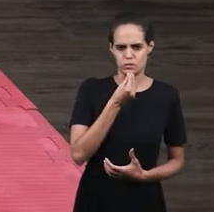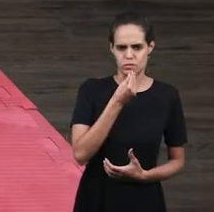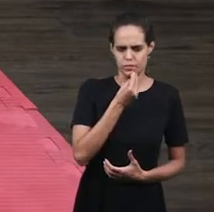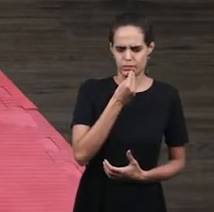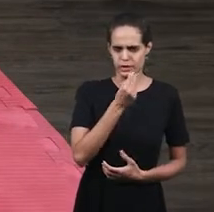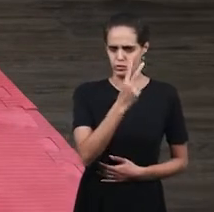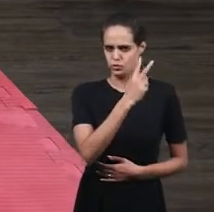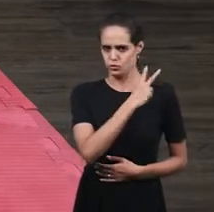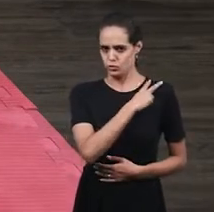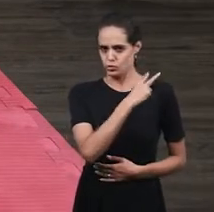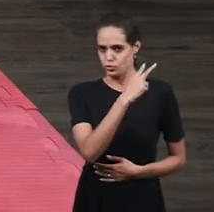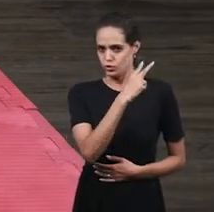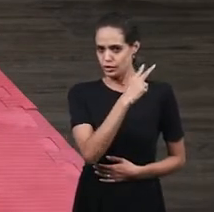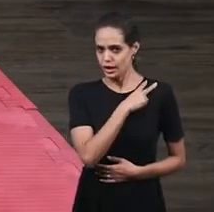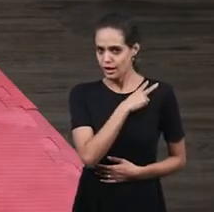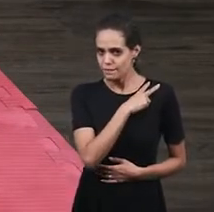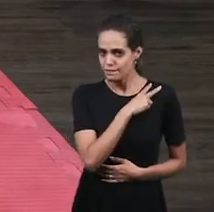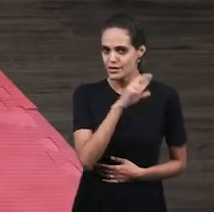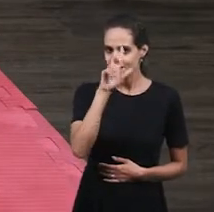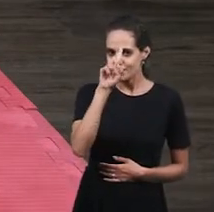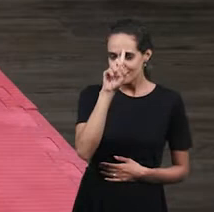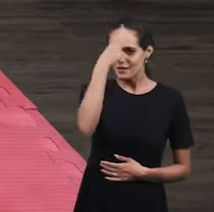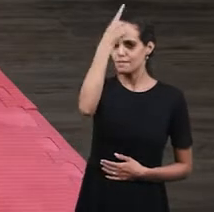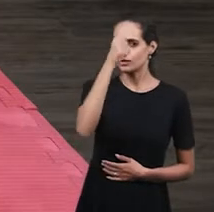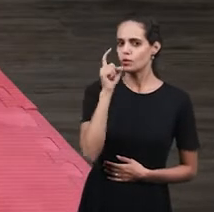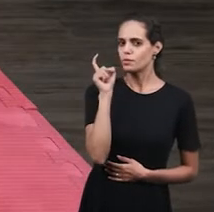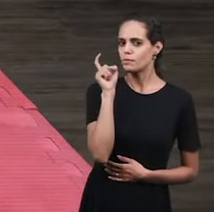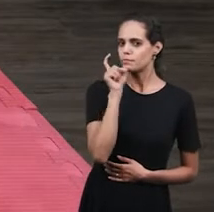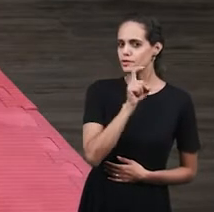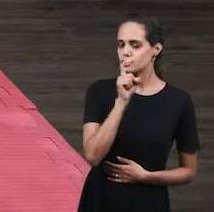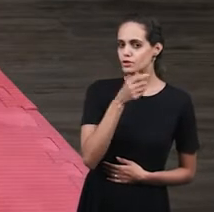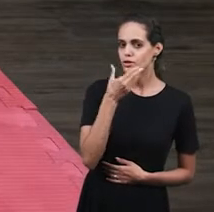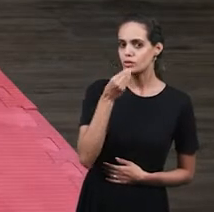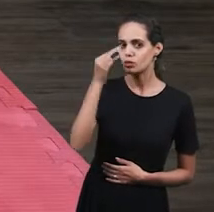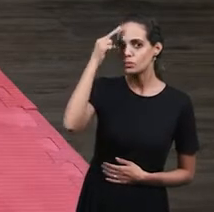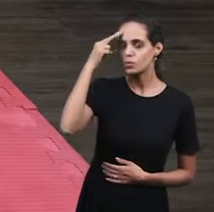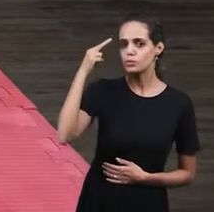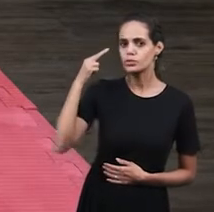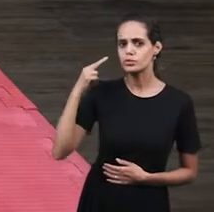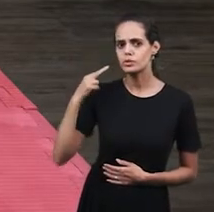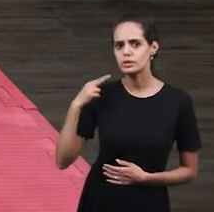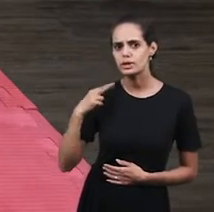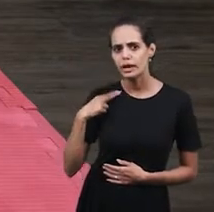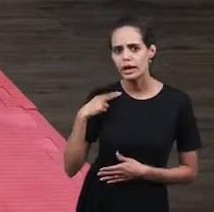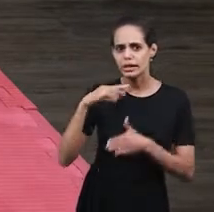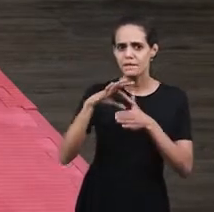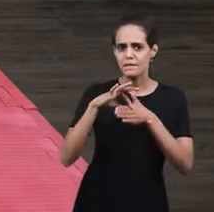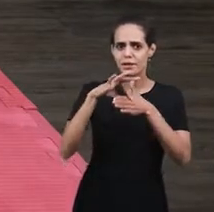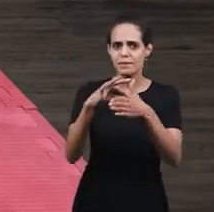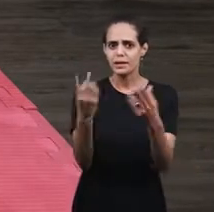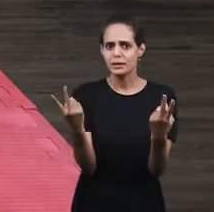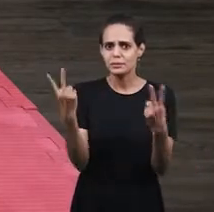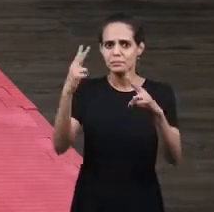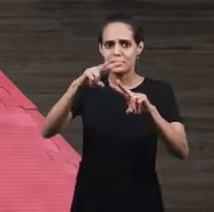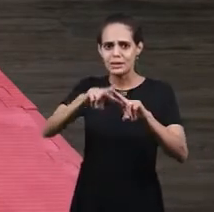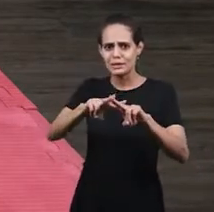Potifar inventó una mentira acerca de José y él fue llevado a